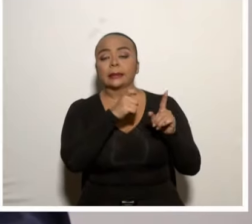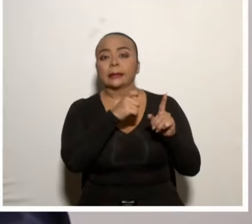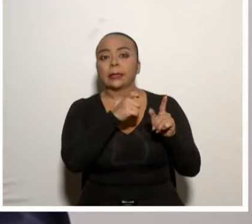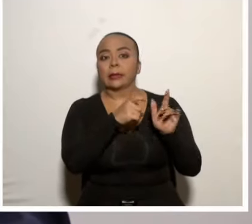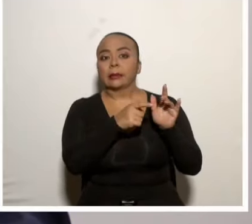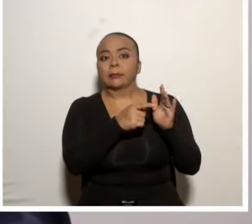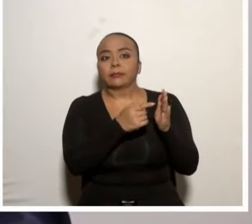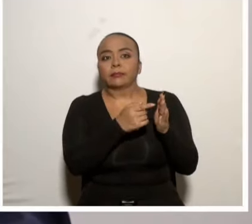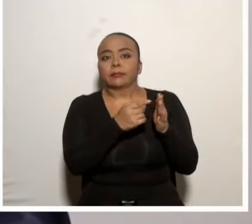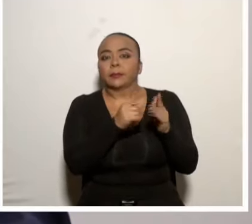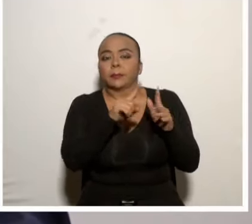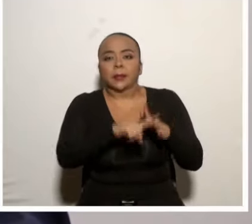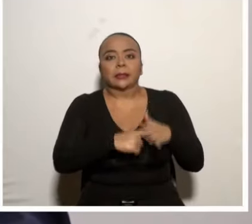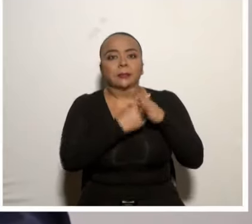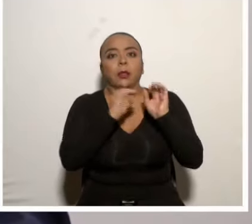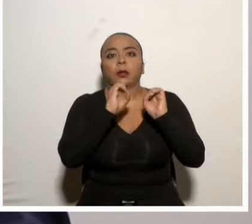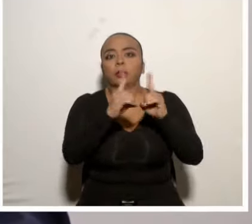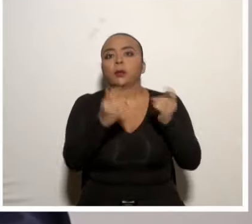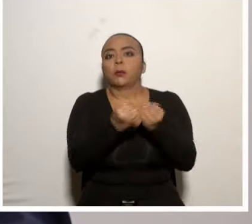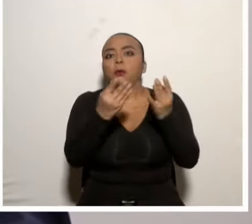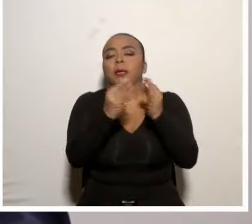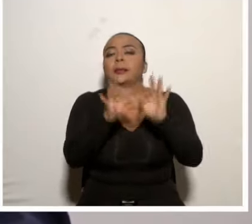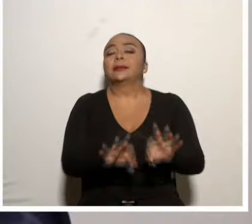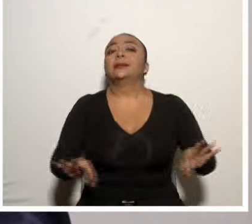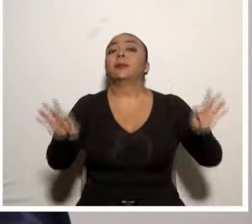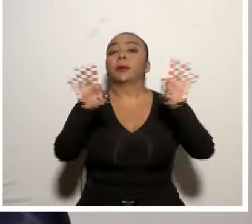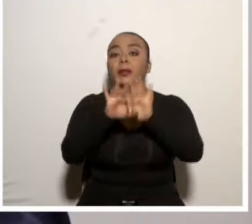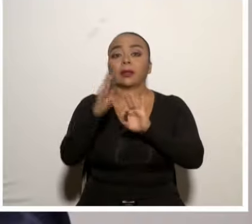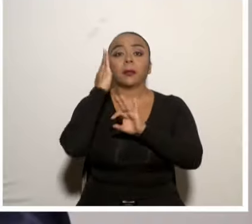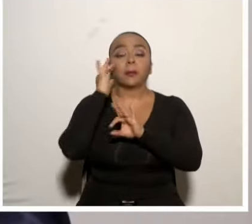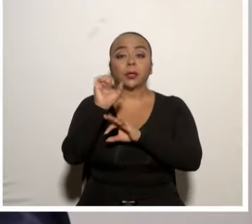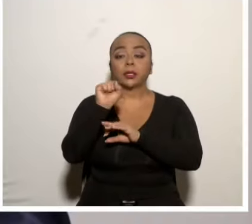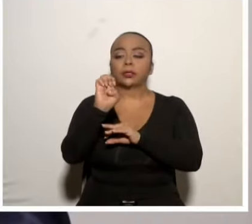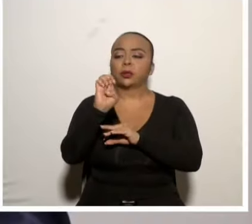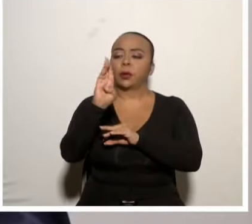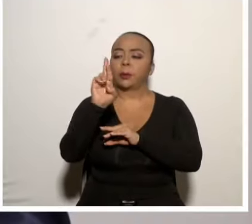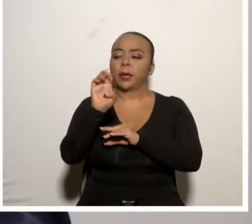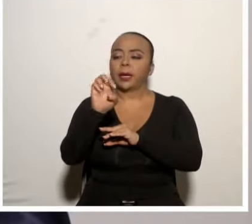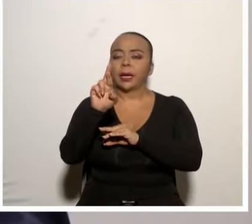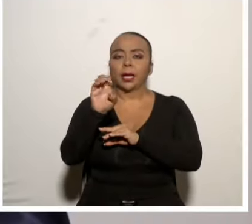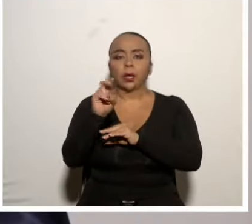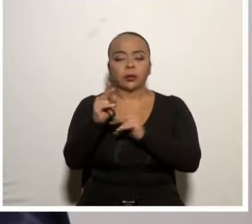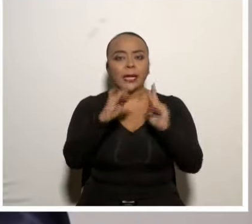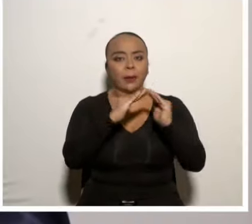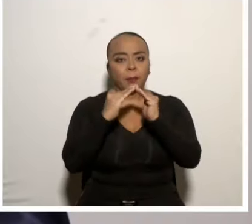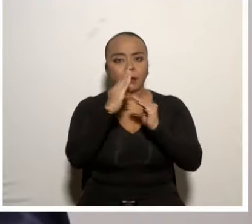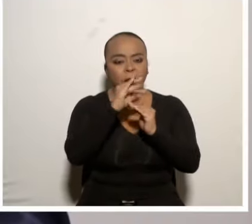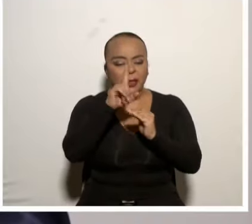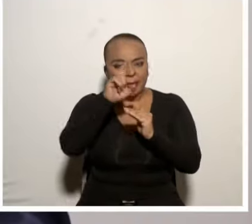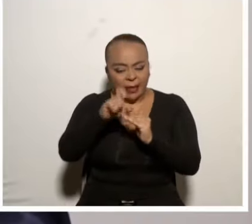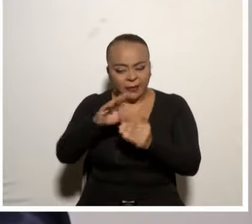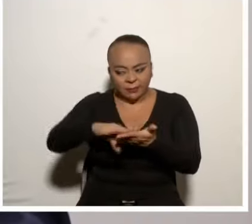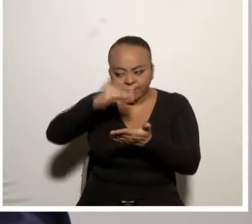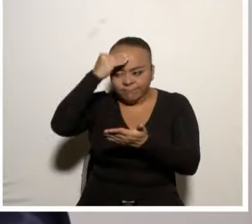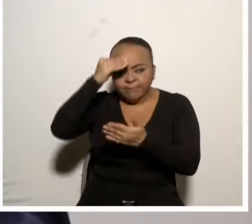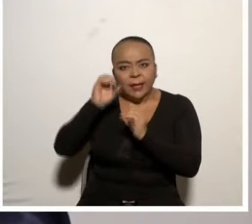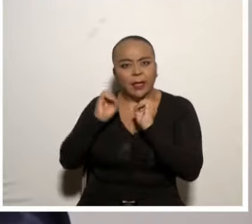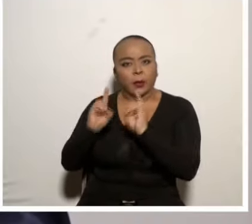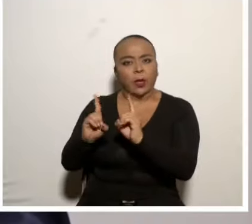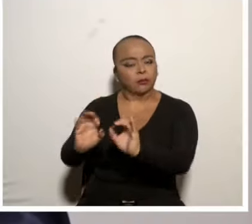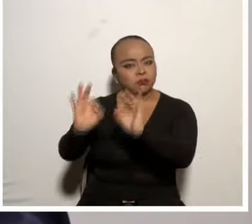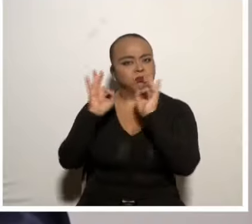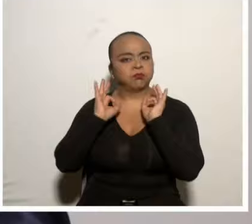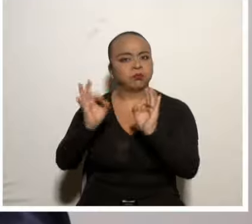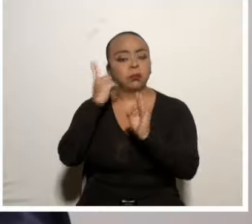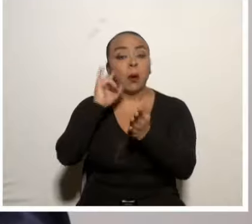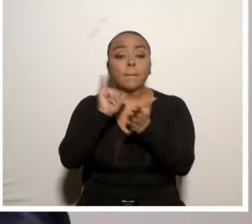la educación pública es importante porque el soberano es el pueblo y debe estar bien educado. Y por eso se han hecho